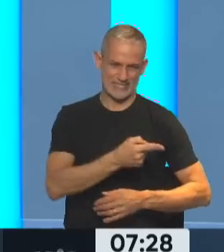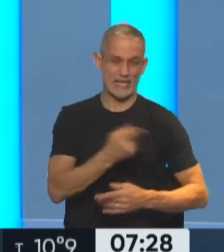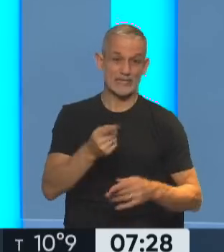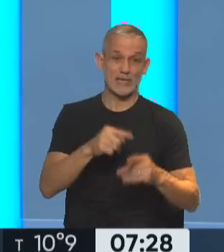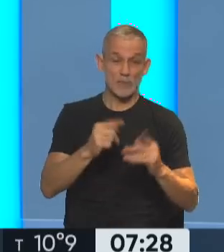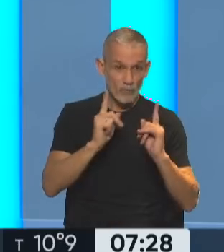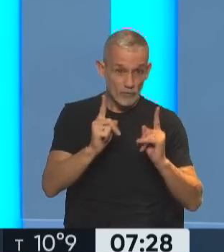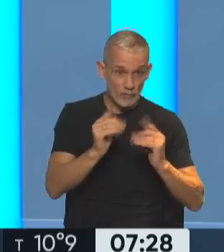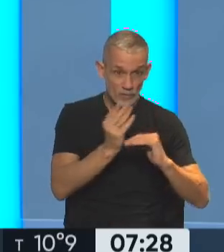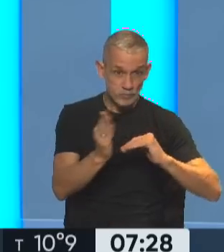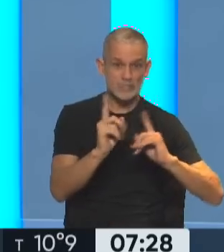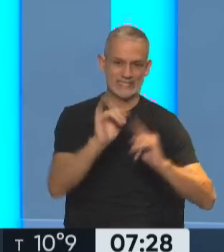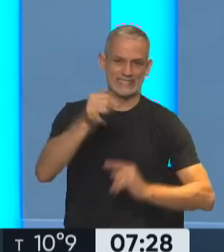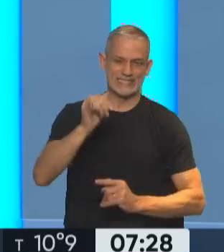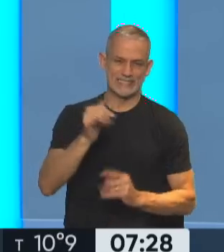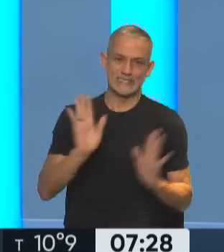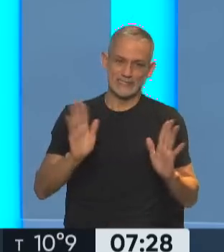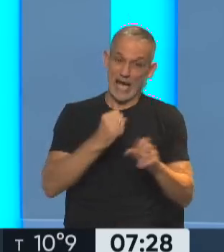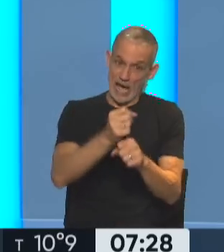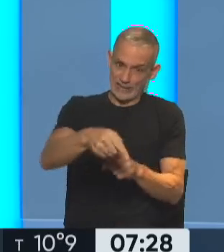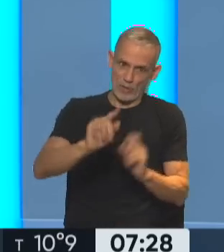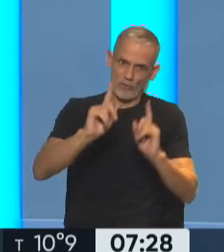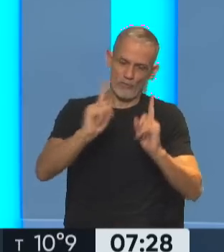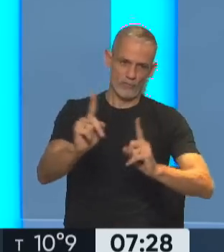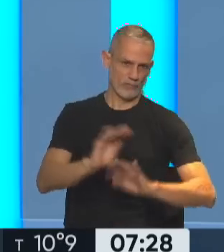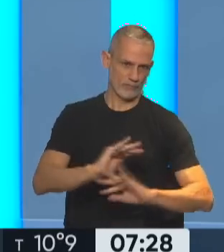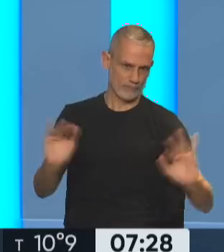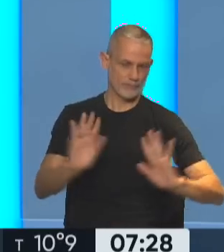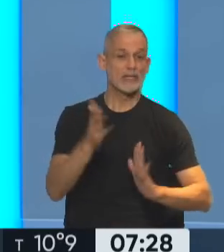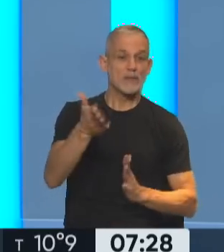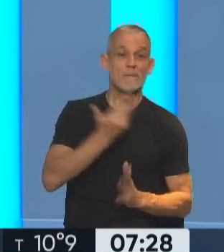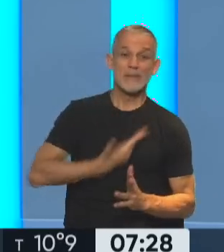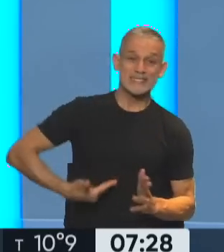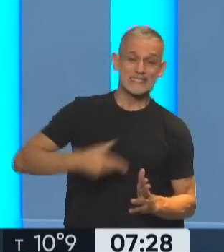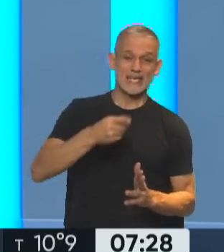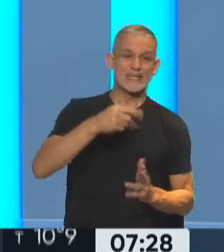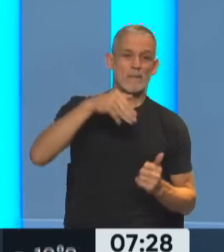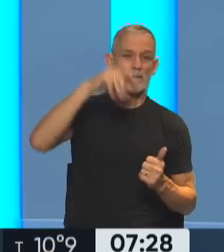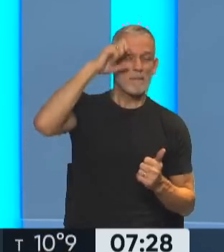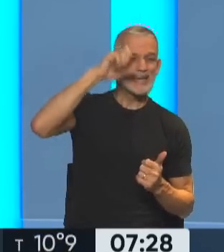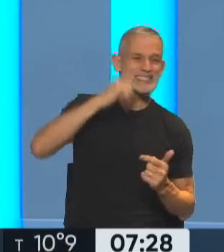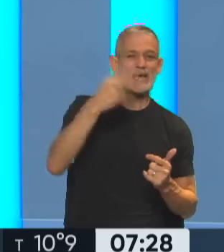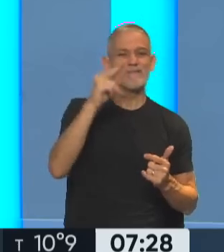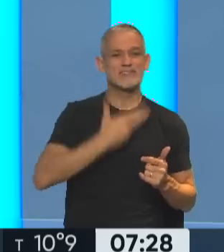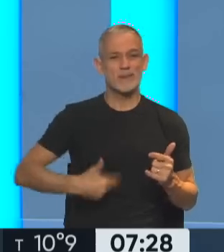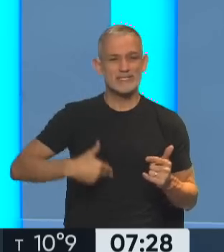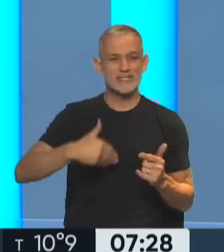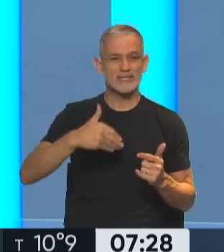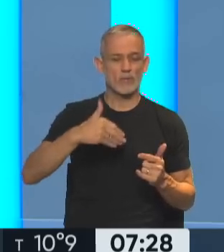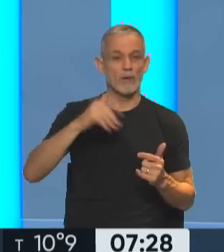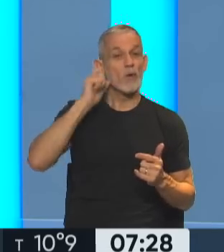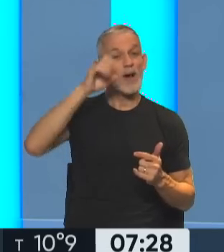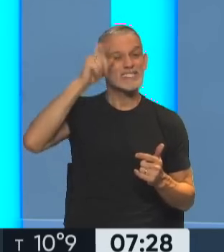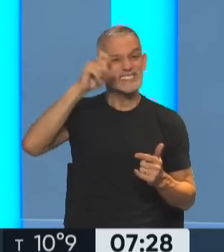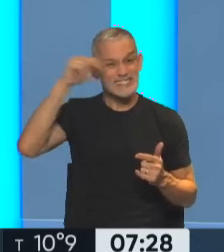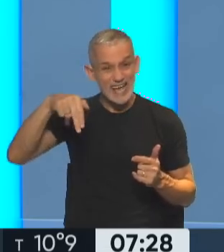la información es que el presidente del Banco Central sigue en su cargo, tanto presidente Miguel Ángel Pese como su vice Sergio Goyenechen